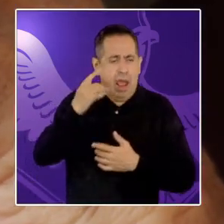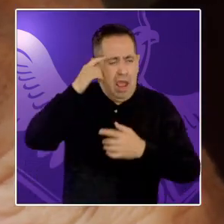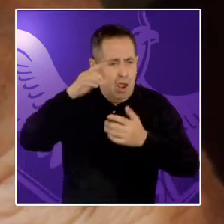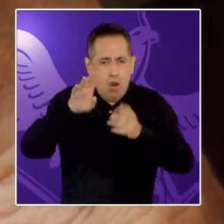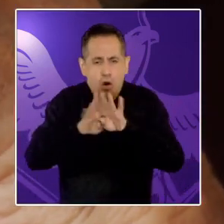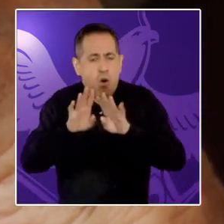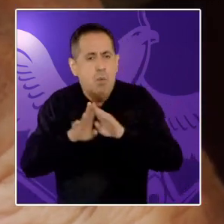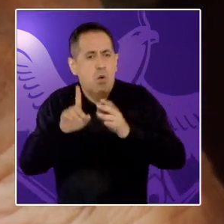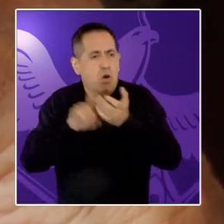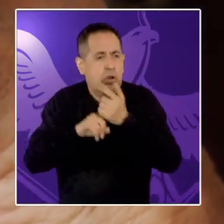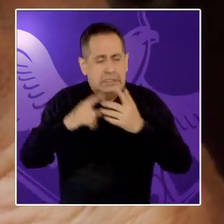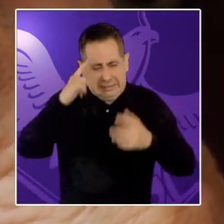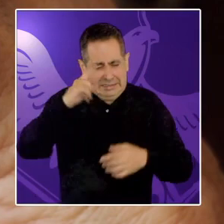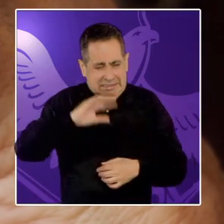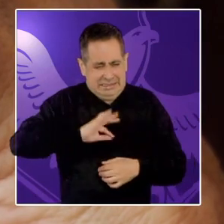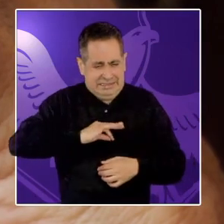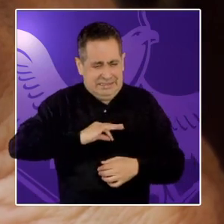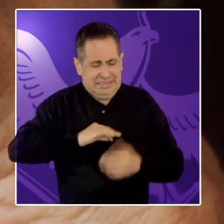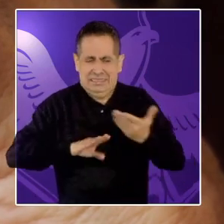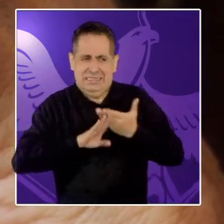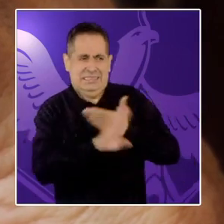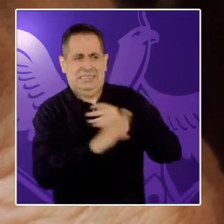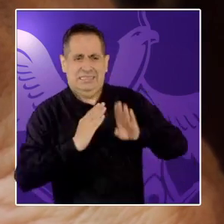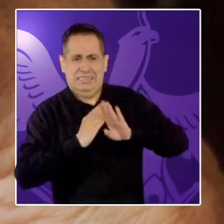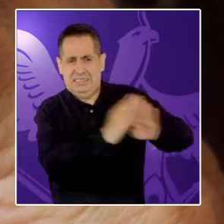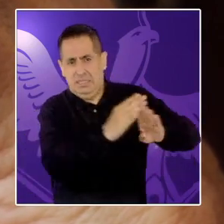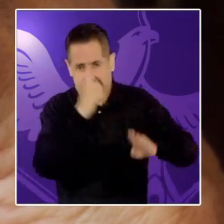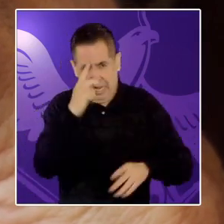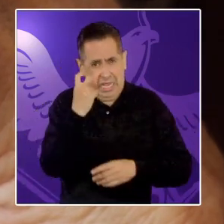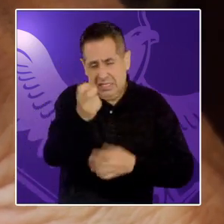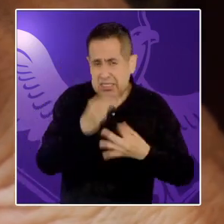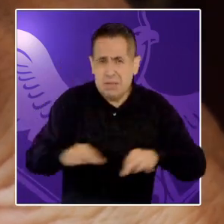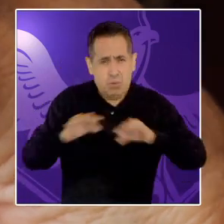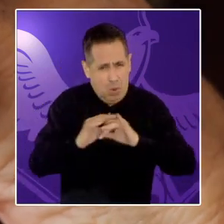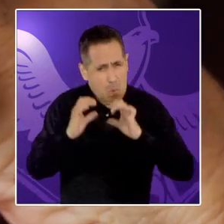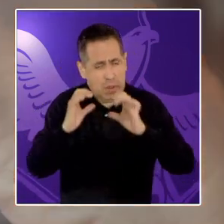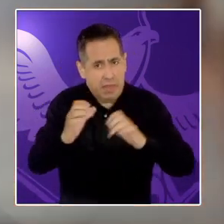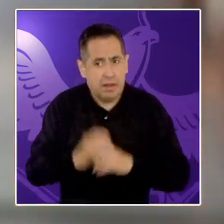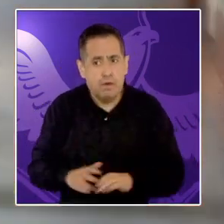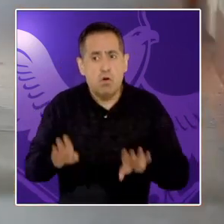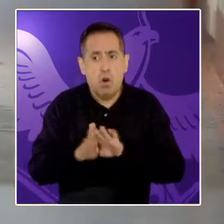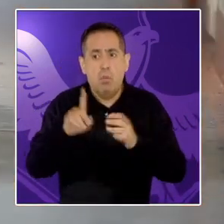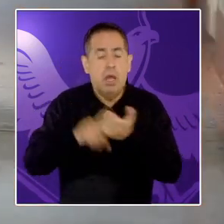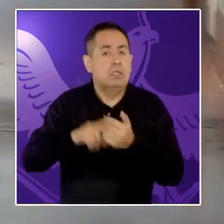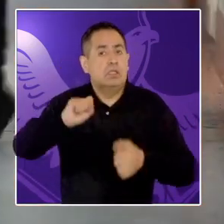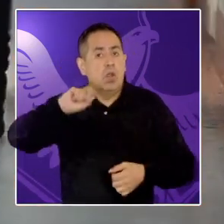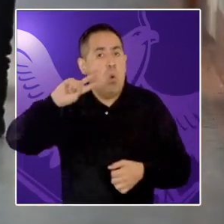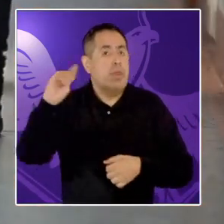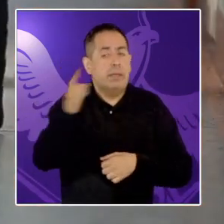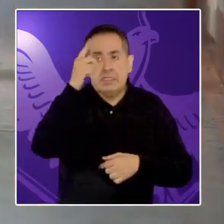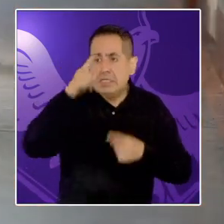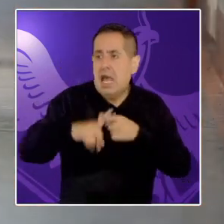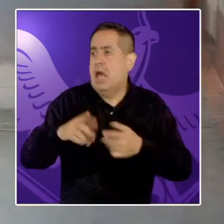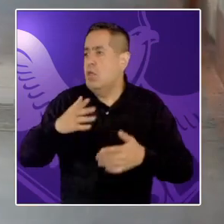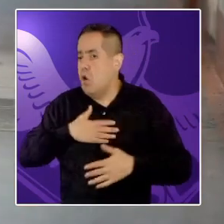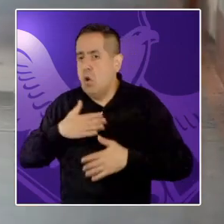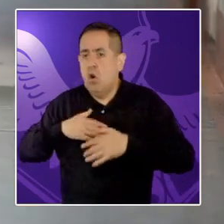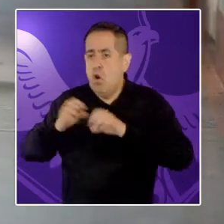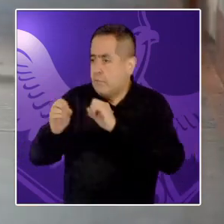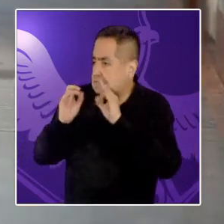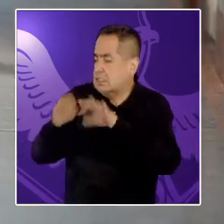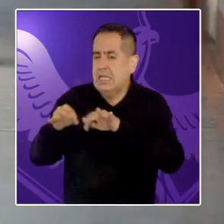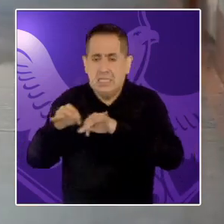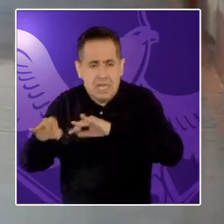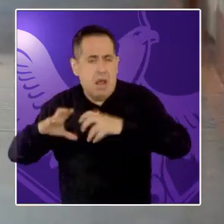las llevemos a la boca y que inoculemos gradualmente el patógeno para ser inmunes a él. Así, maniobrando desde